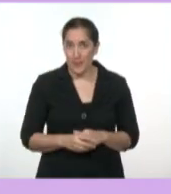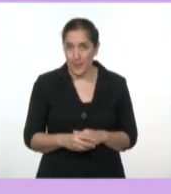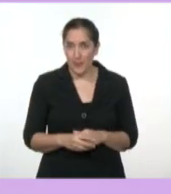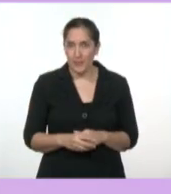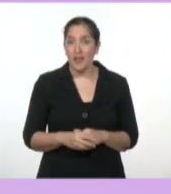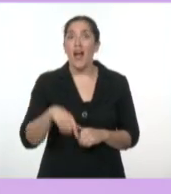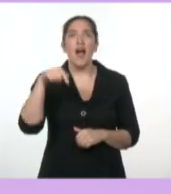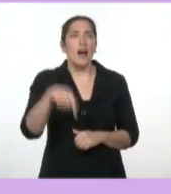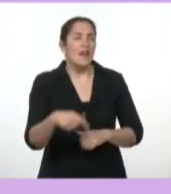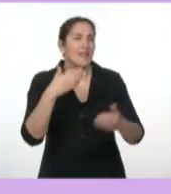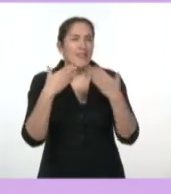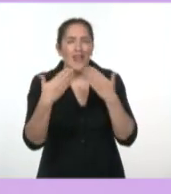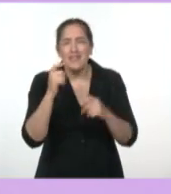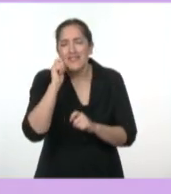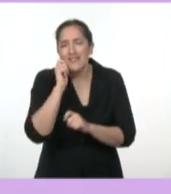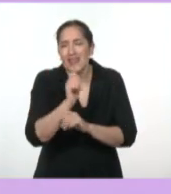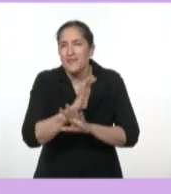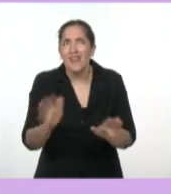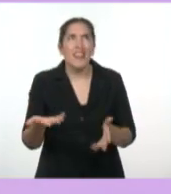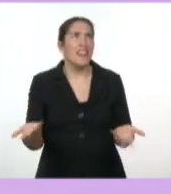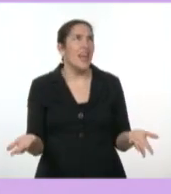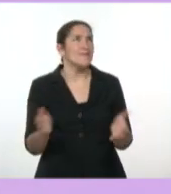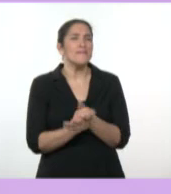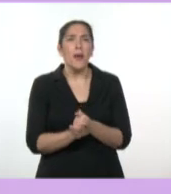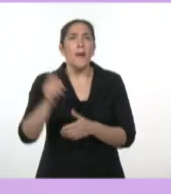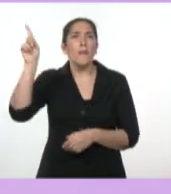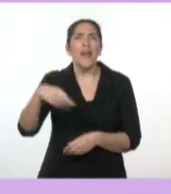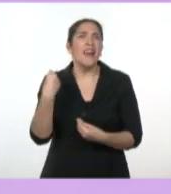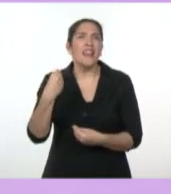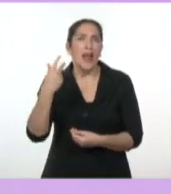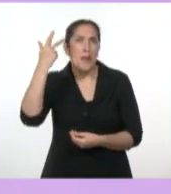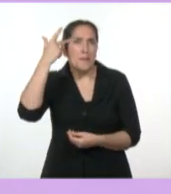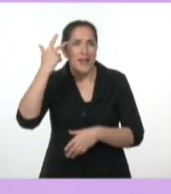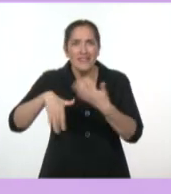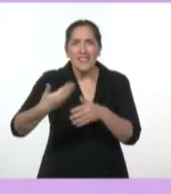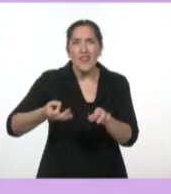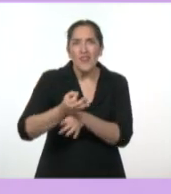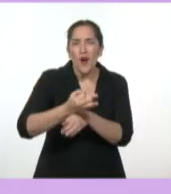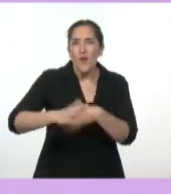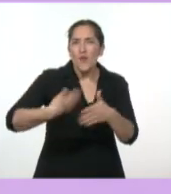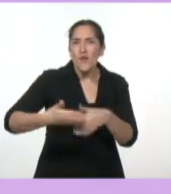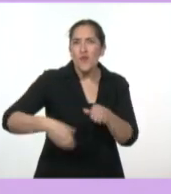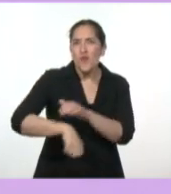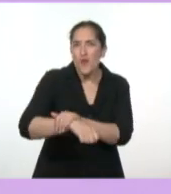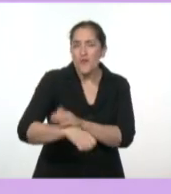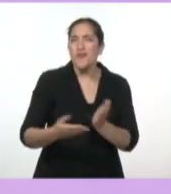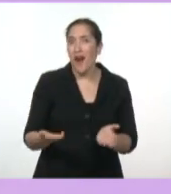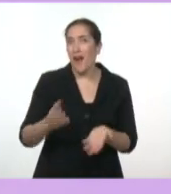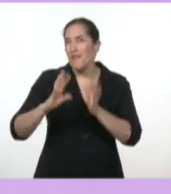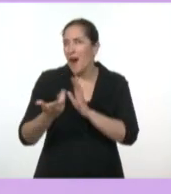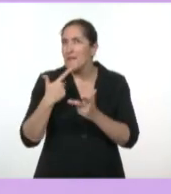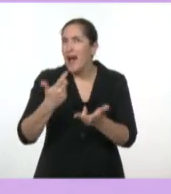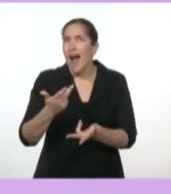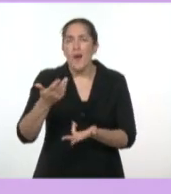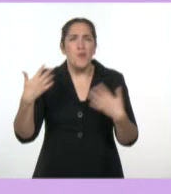re linda. Es como que les diga, bueno, viene Lionel Messi y te enseña a jugar al fútbol. Una cosa así. Porque tenemos una persona que